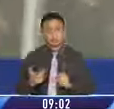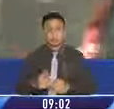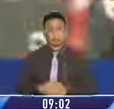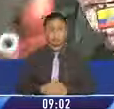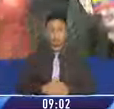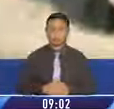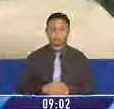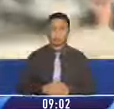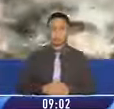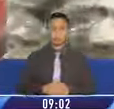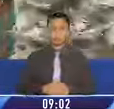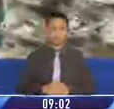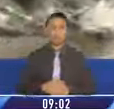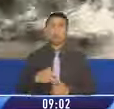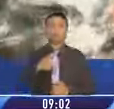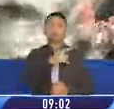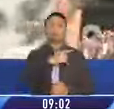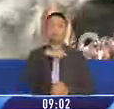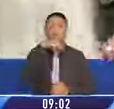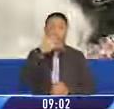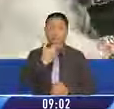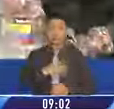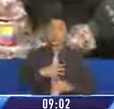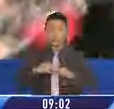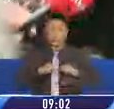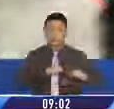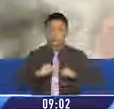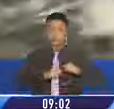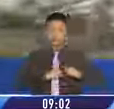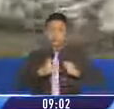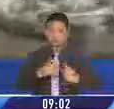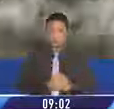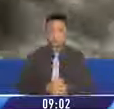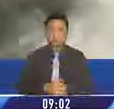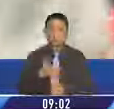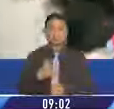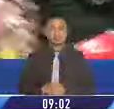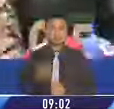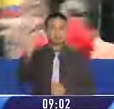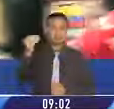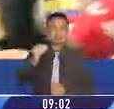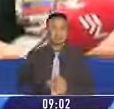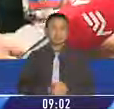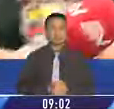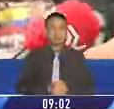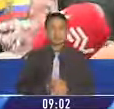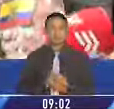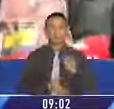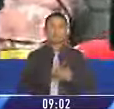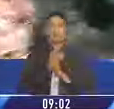dar declaraciones a la prensa tras cumplir con la diligencia legal, salió como llegó, con destino a